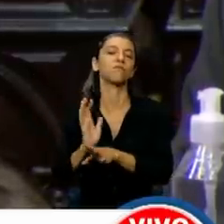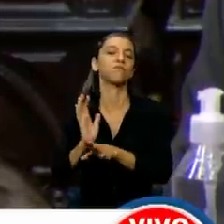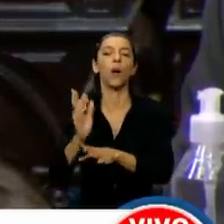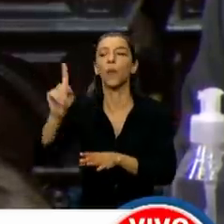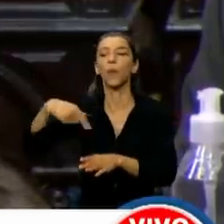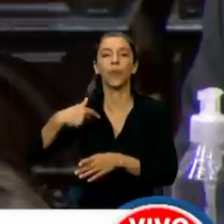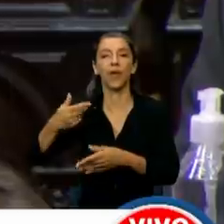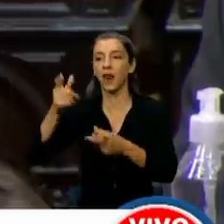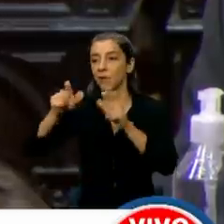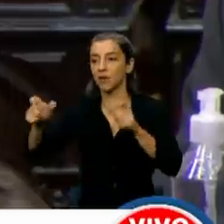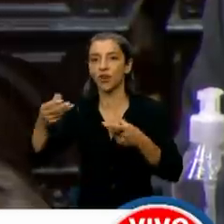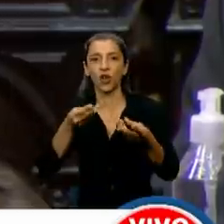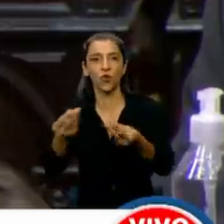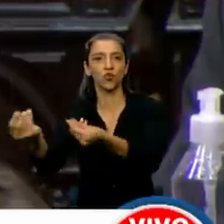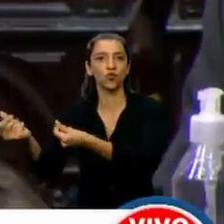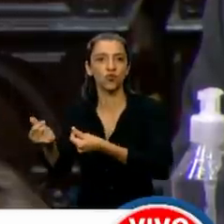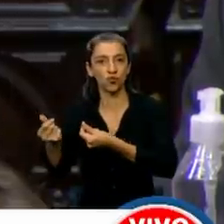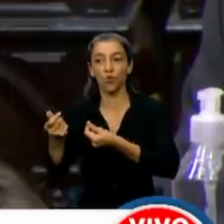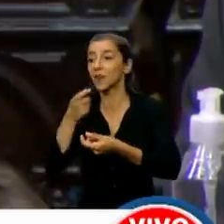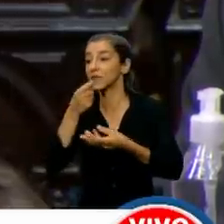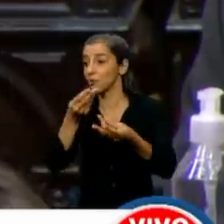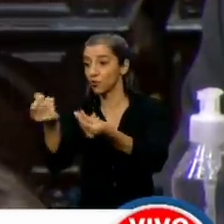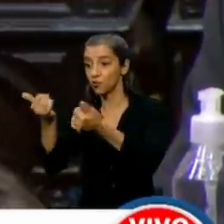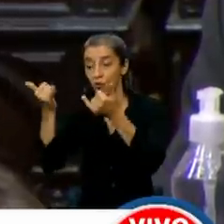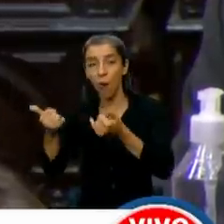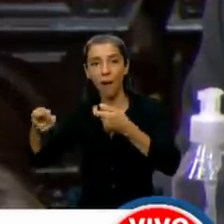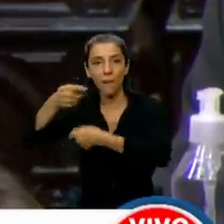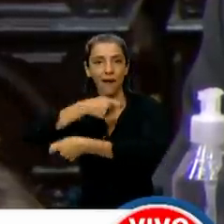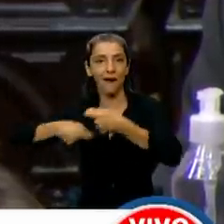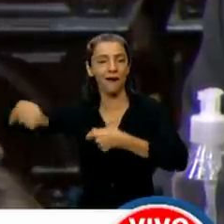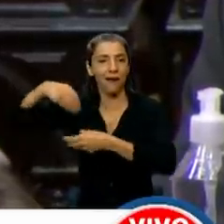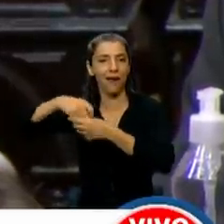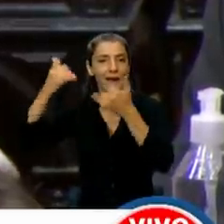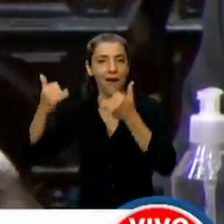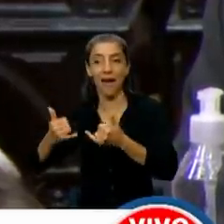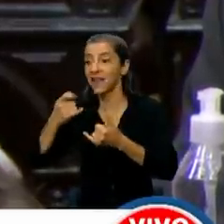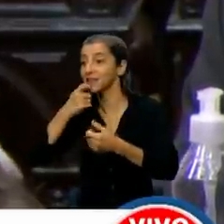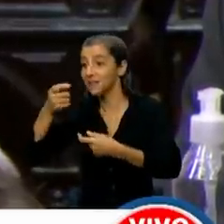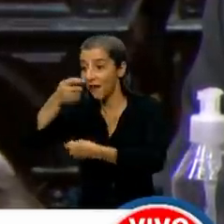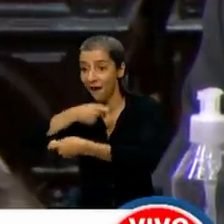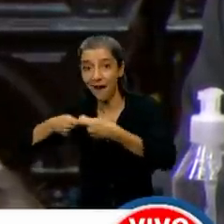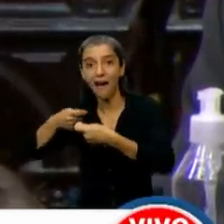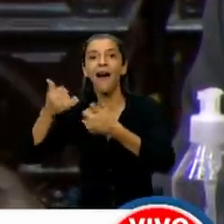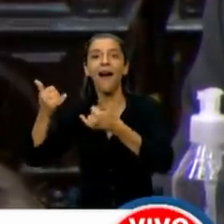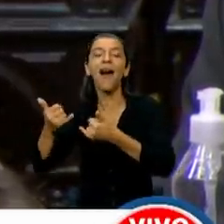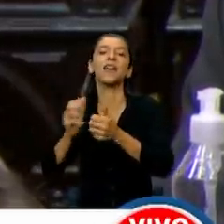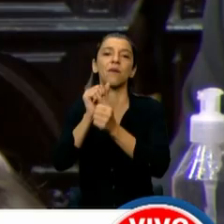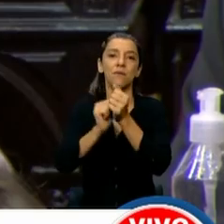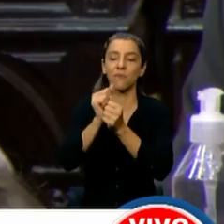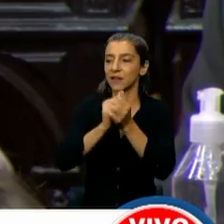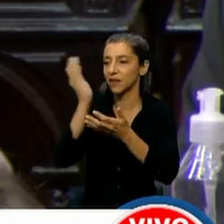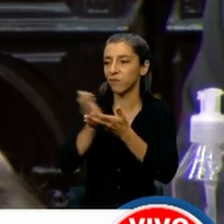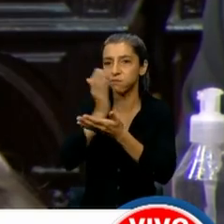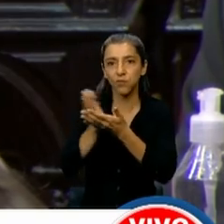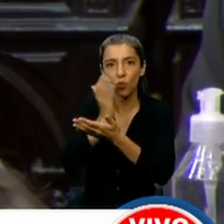interno y si tenemos mercado interno tenemos empresarios que venden y si tenemos empresarios que venden y que ganan tenemos empresarios que